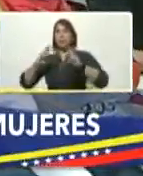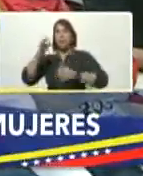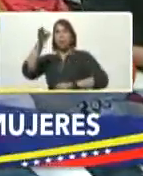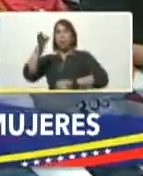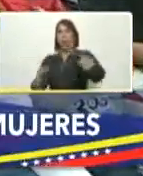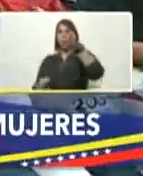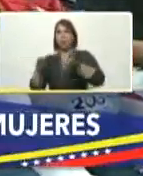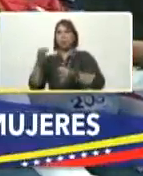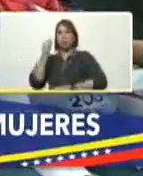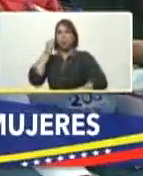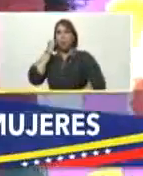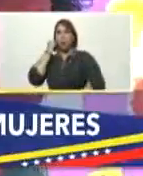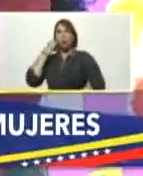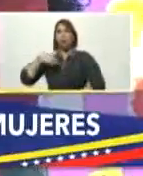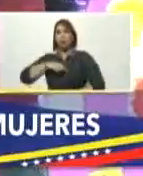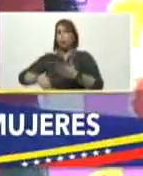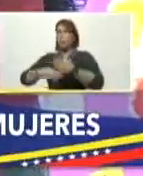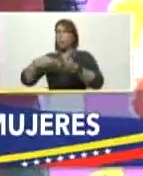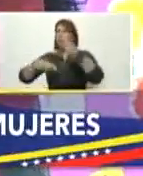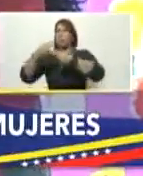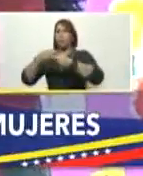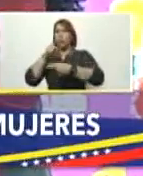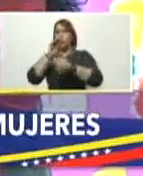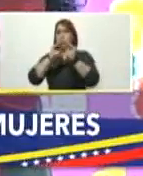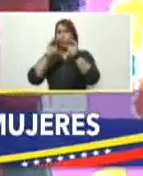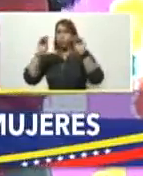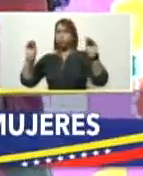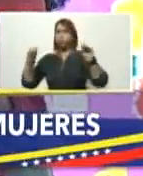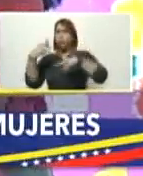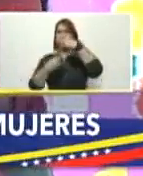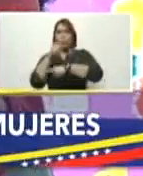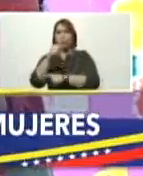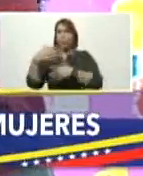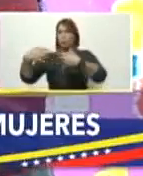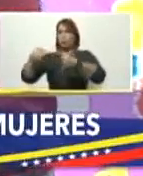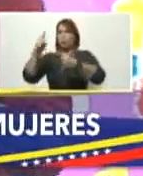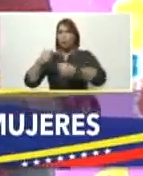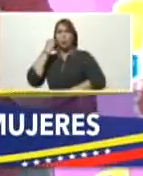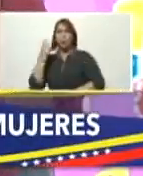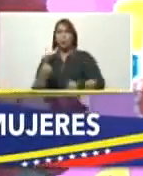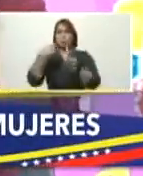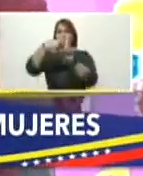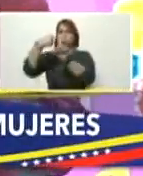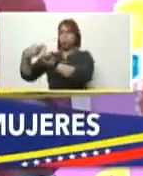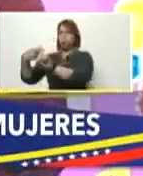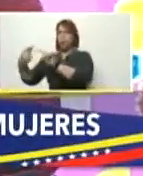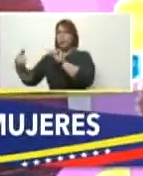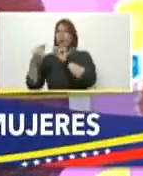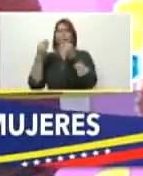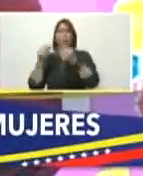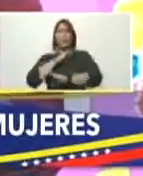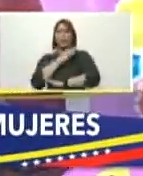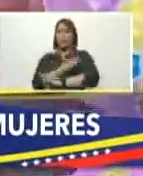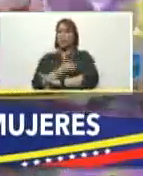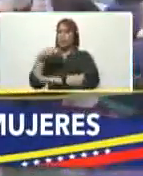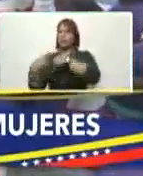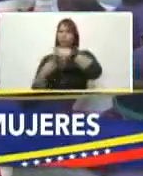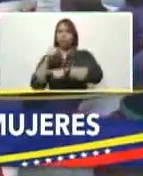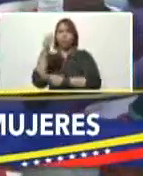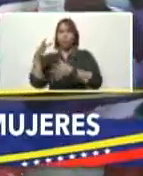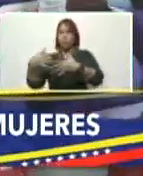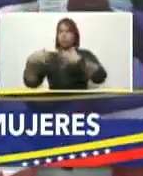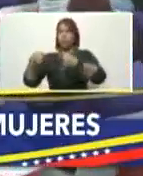justicia de género. Vamos a la construcción. Como usted ha llamado la revolución judicial, las mujeres se suman al debate de cómo fortalecer en la revolución